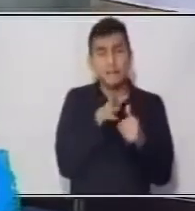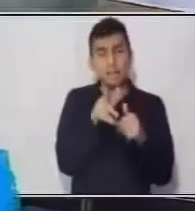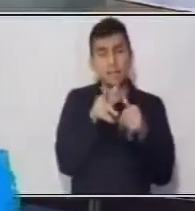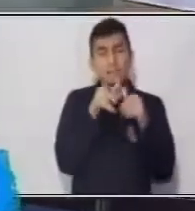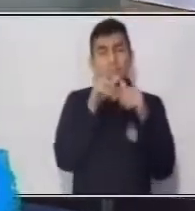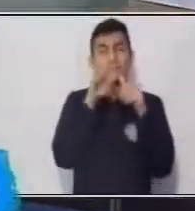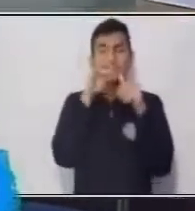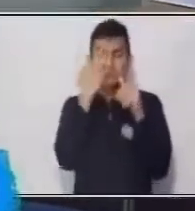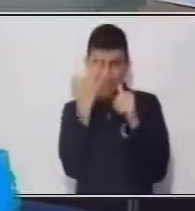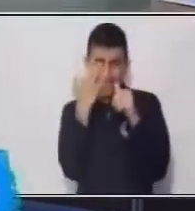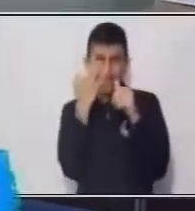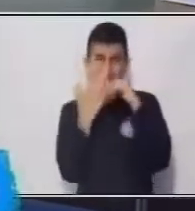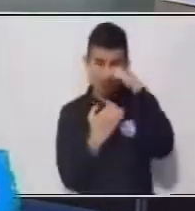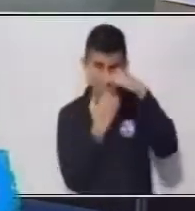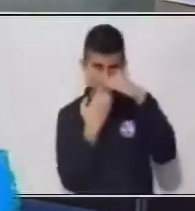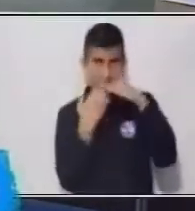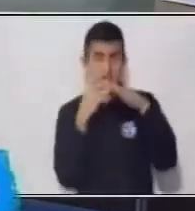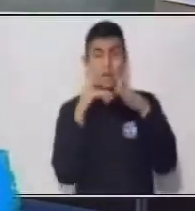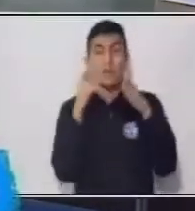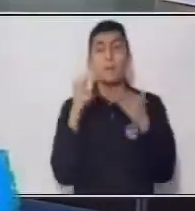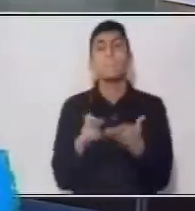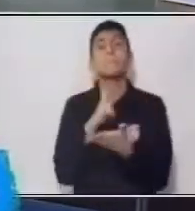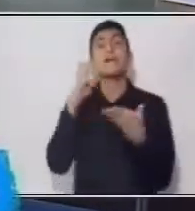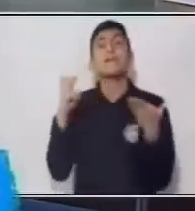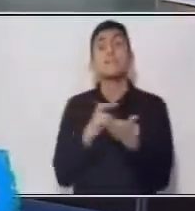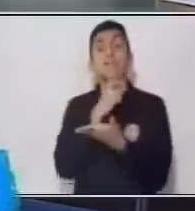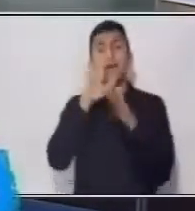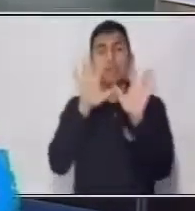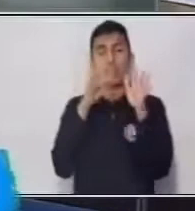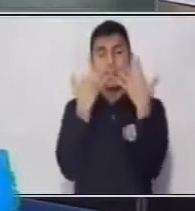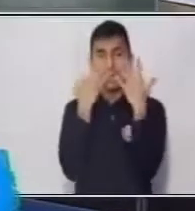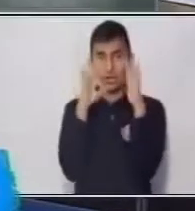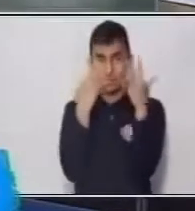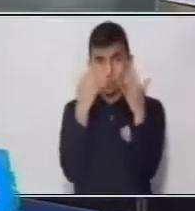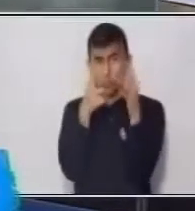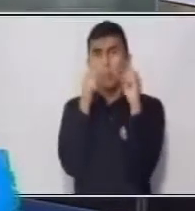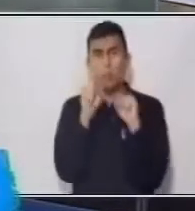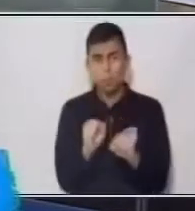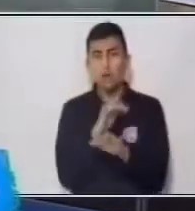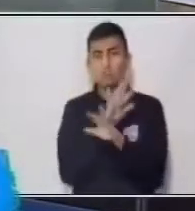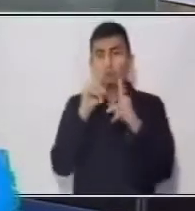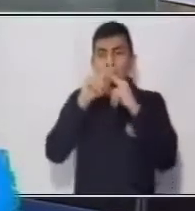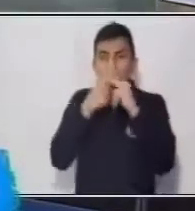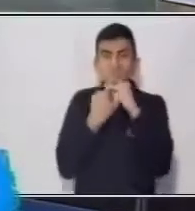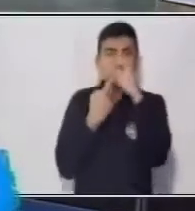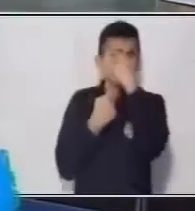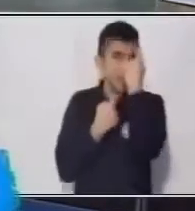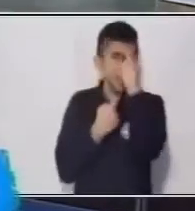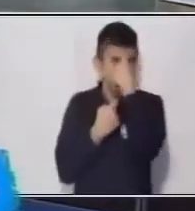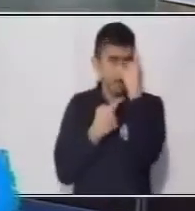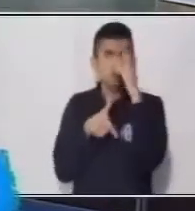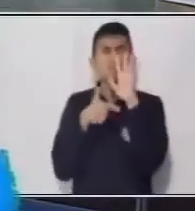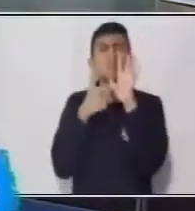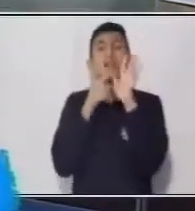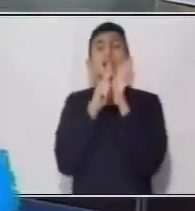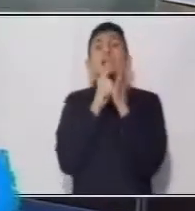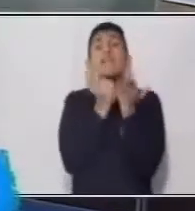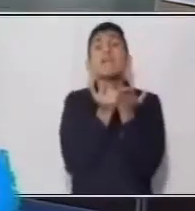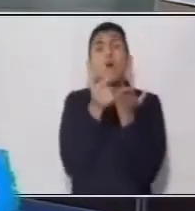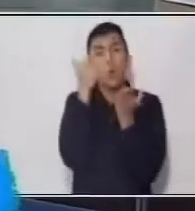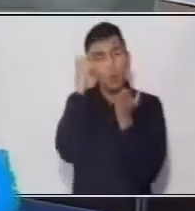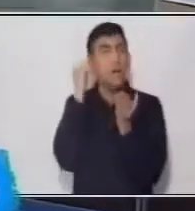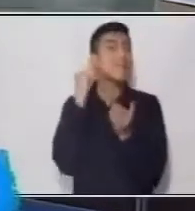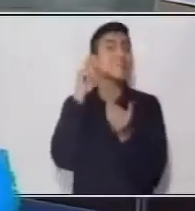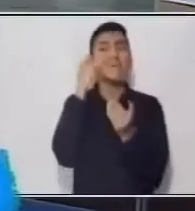3, específicamente en la página 18, tú puedas trabajarla y puedas aplicar el conocimiento